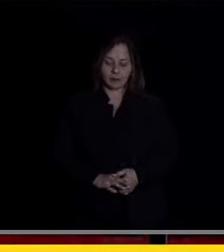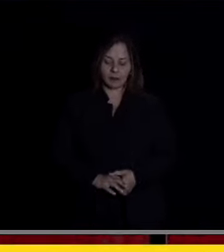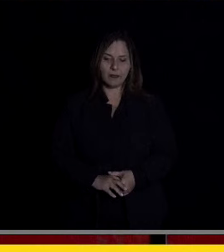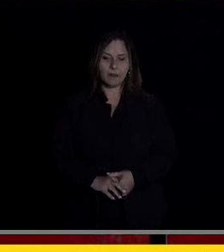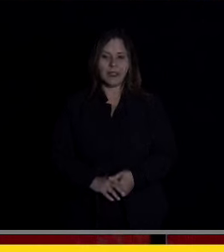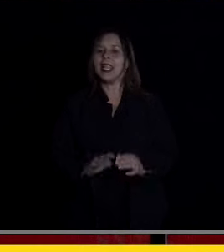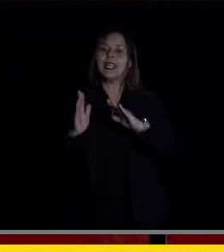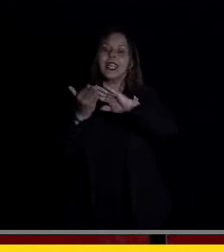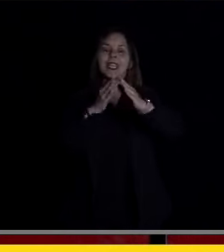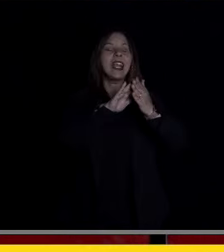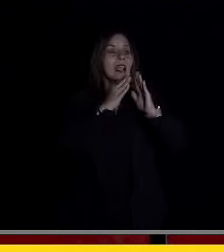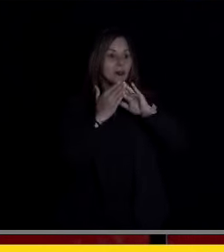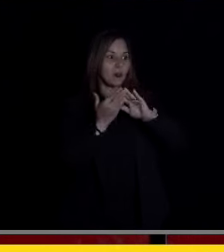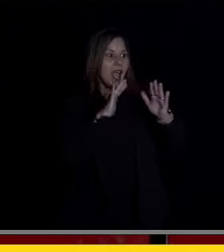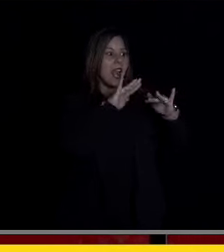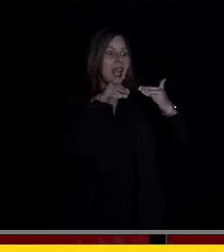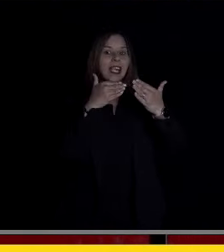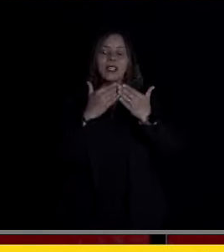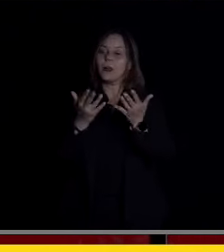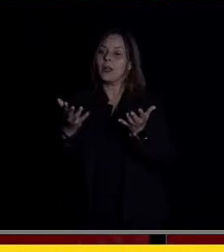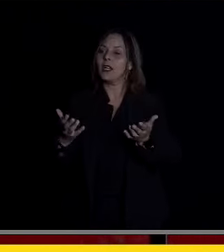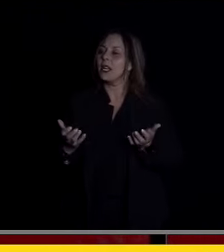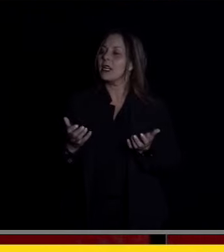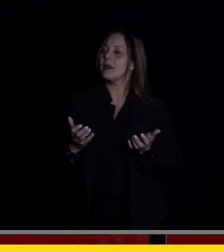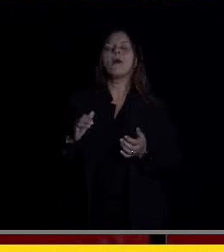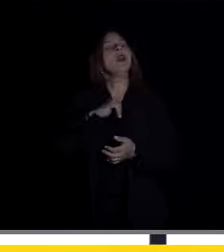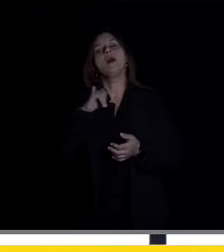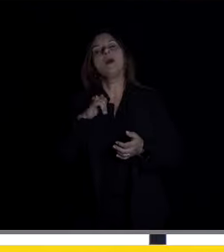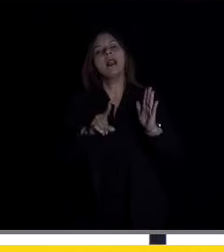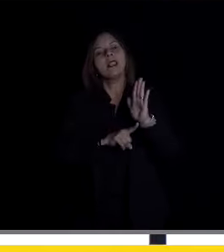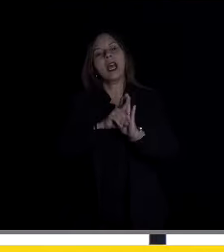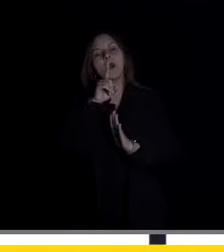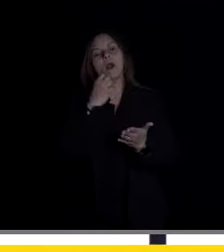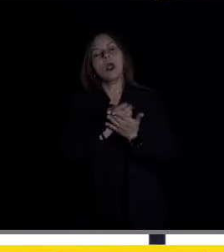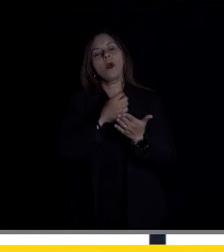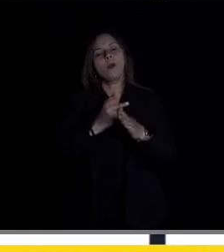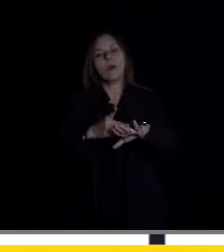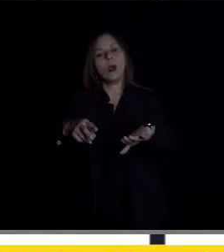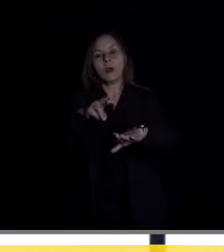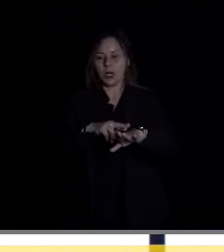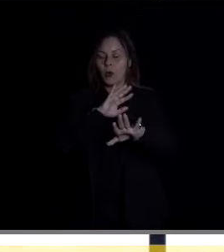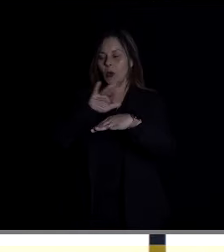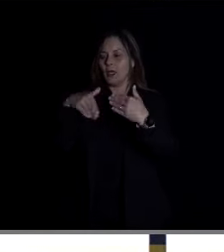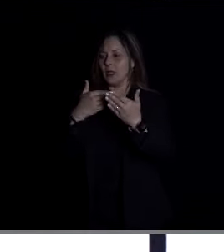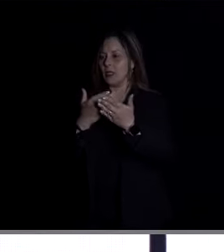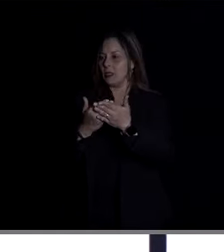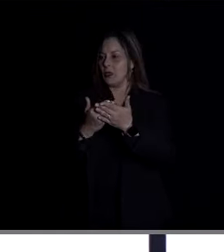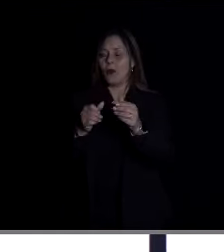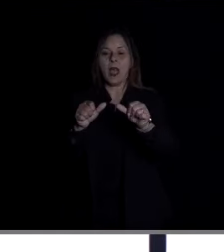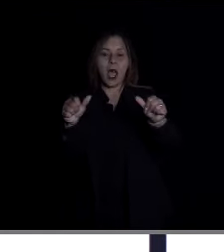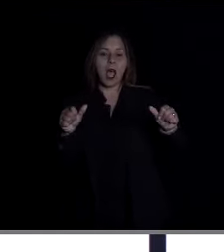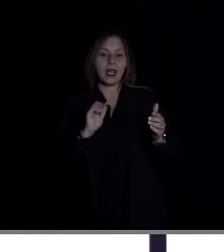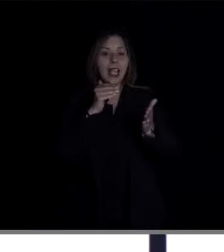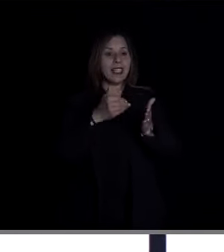Y esa ciudad a la que todos aspiramos es también el eje central del desarrollo económico de Puerto Rico y de toda la región centro-oriental.